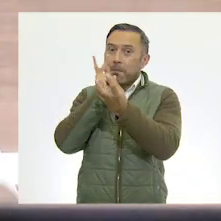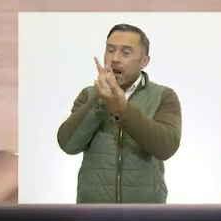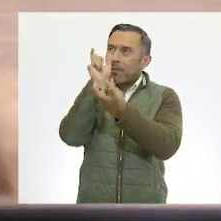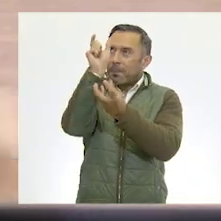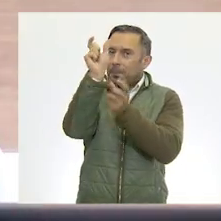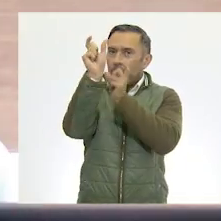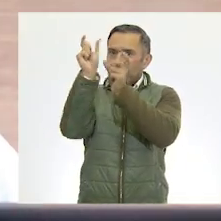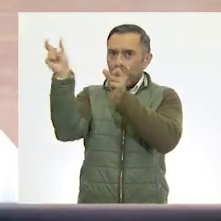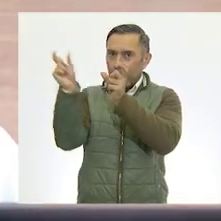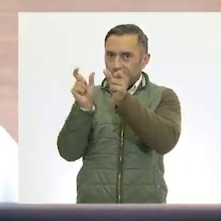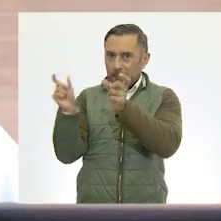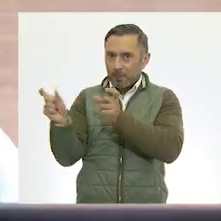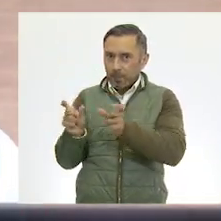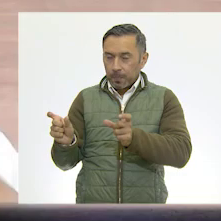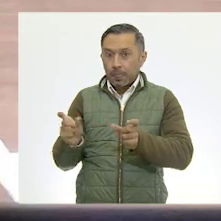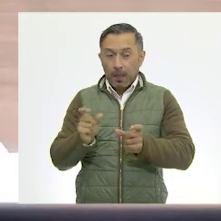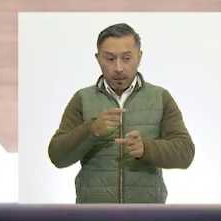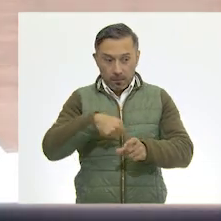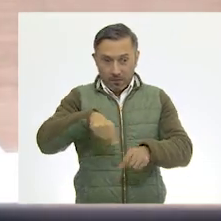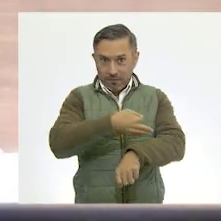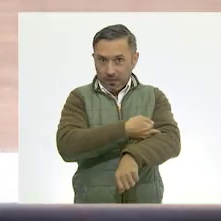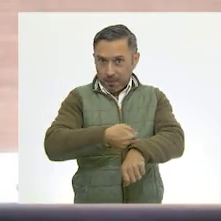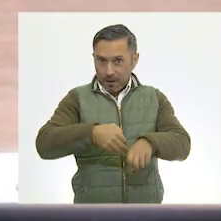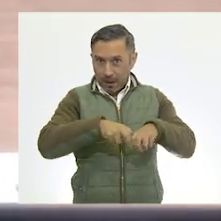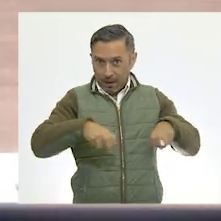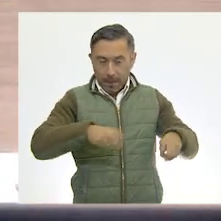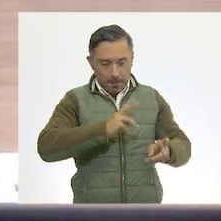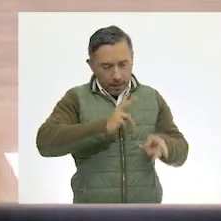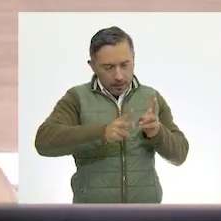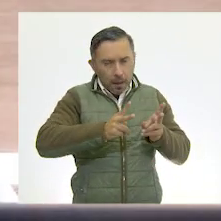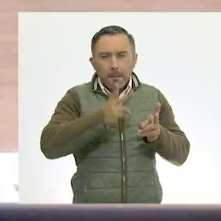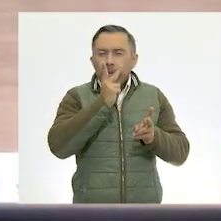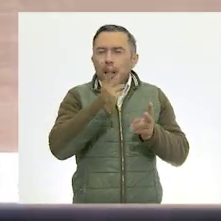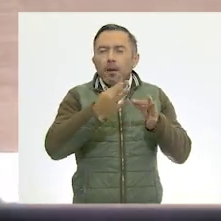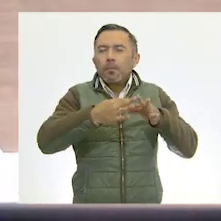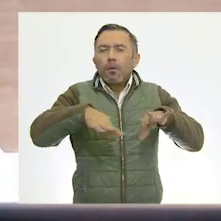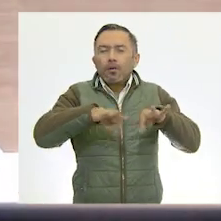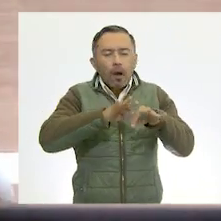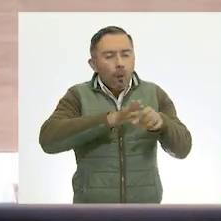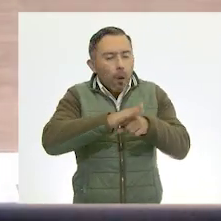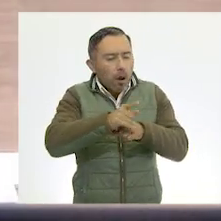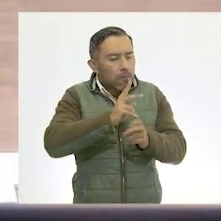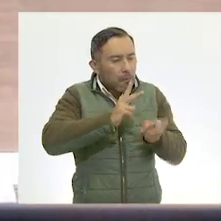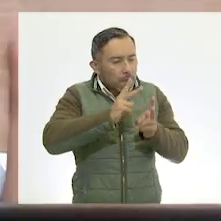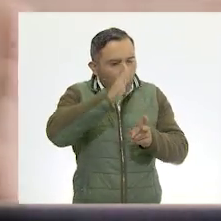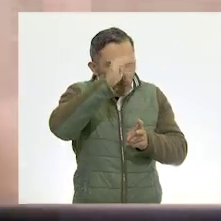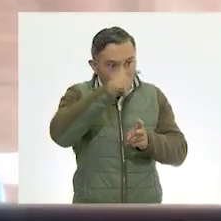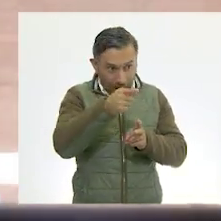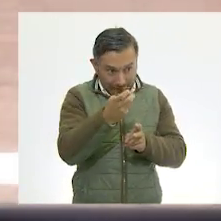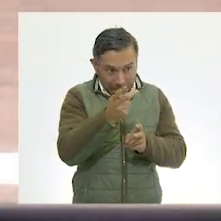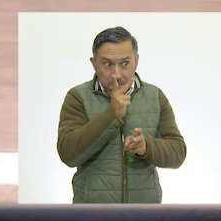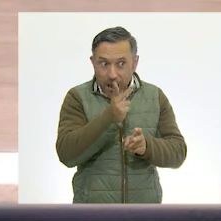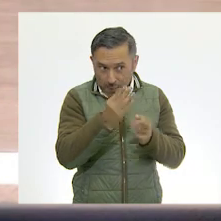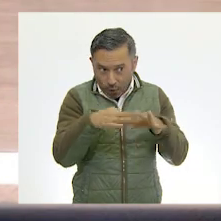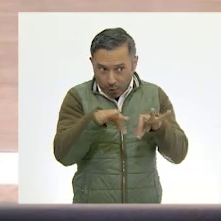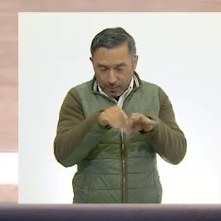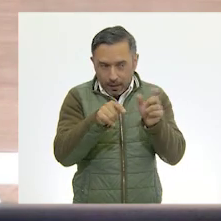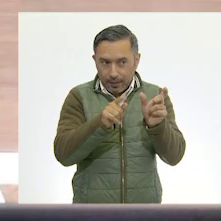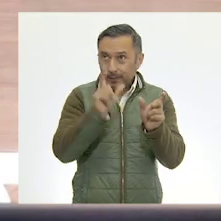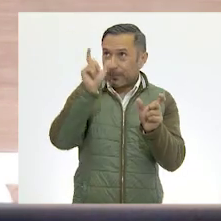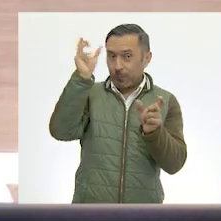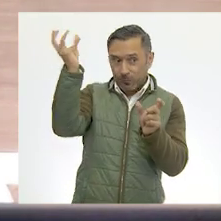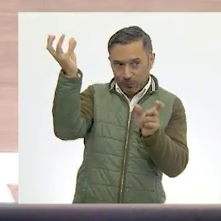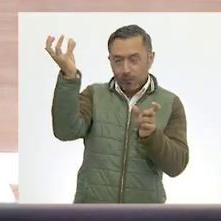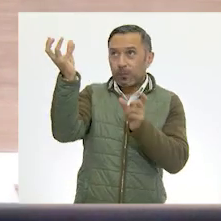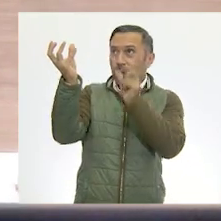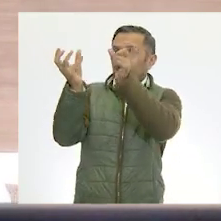¿cuáles serían las palabras clave? Intentar exponer el contenido de la película en virtud de lo que nos está diciendo este árbol